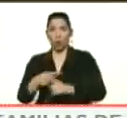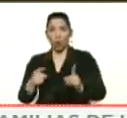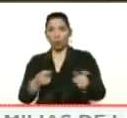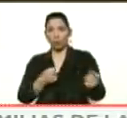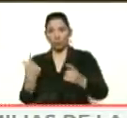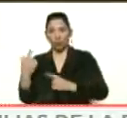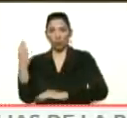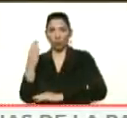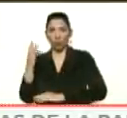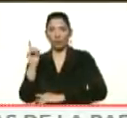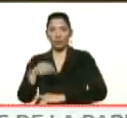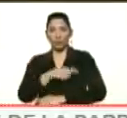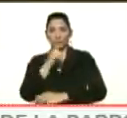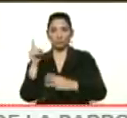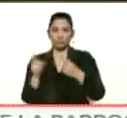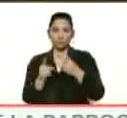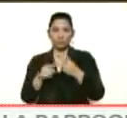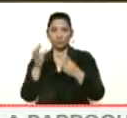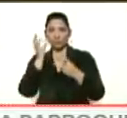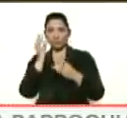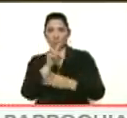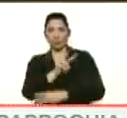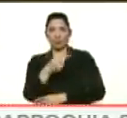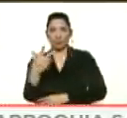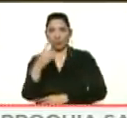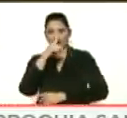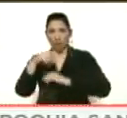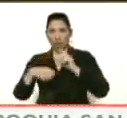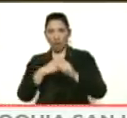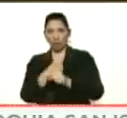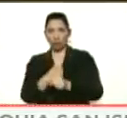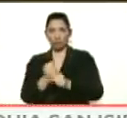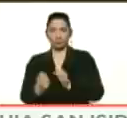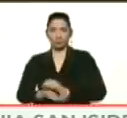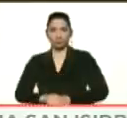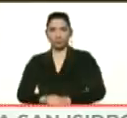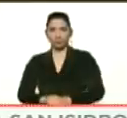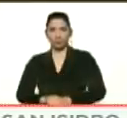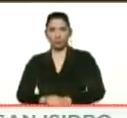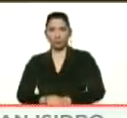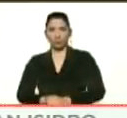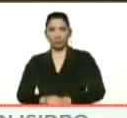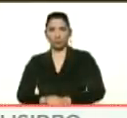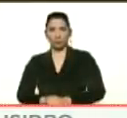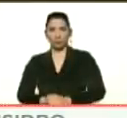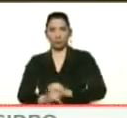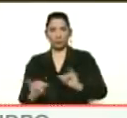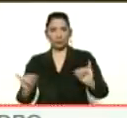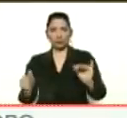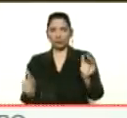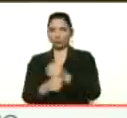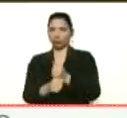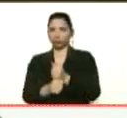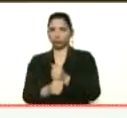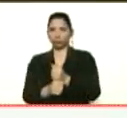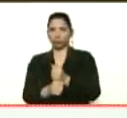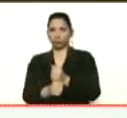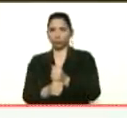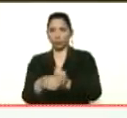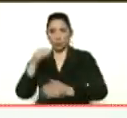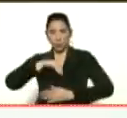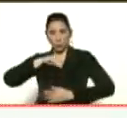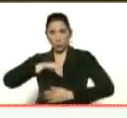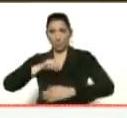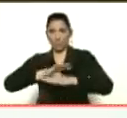Colombia. También tenemos una femenina de 23 años que fue detectada portadora de